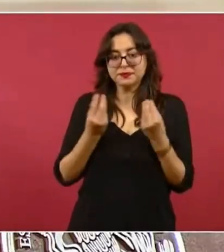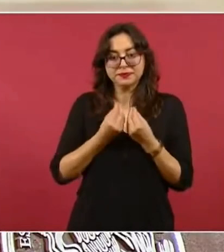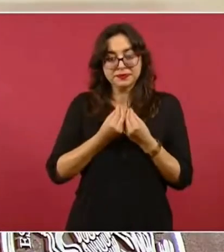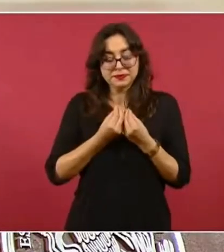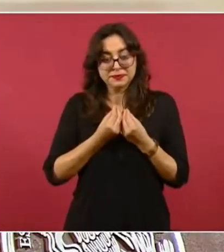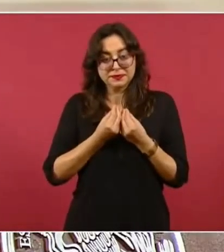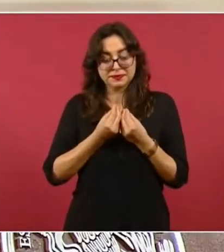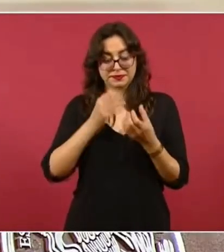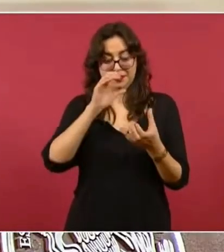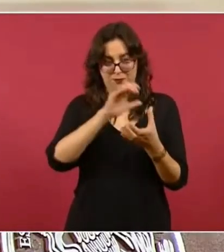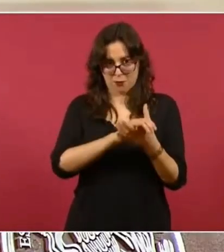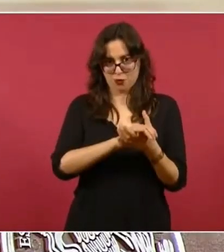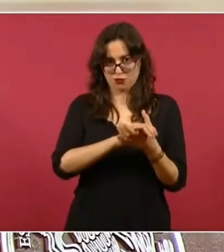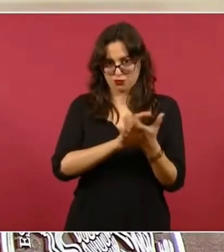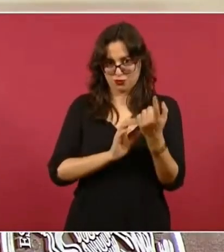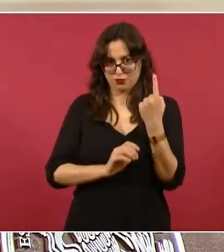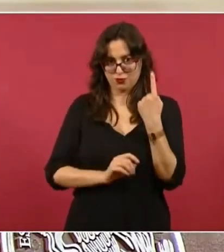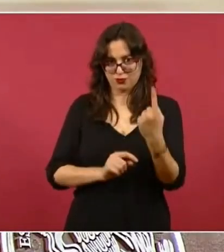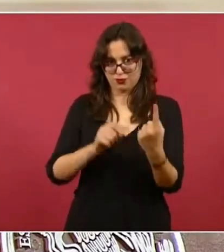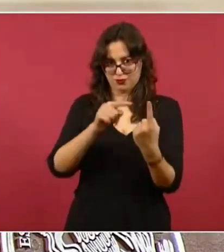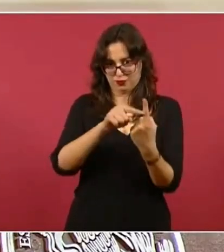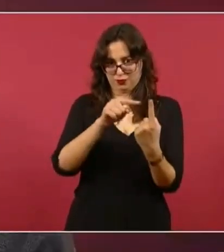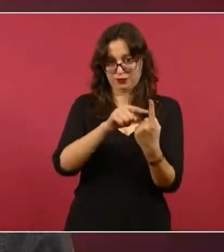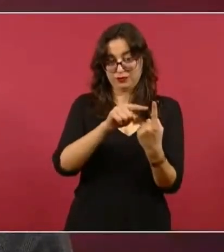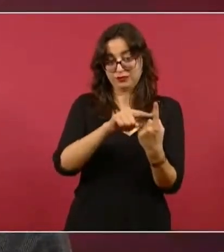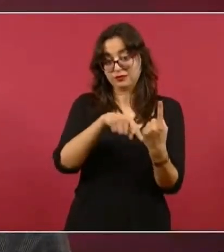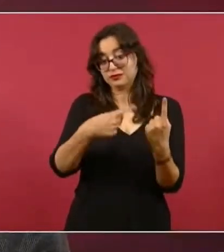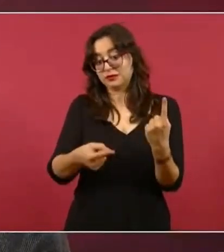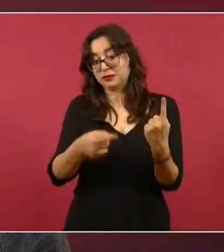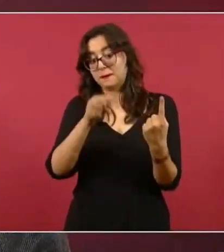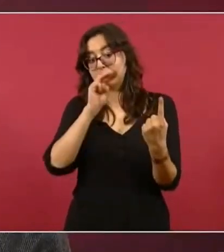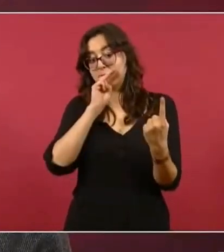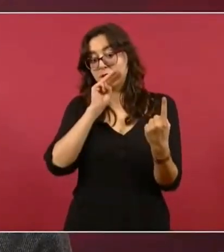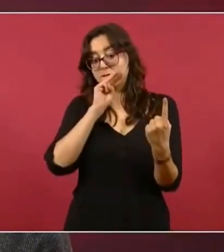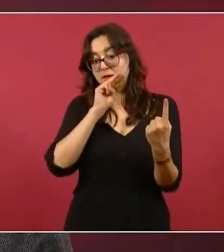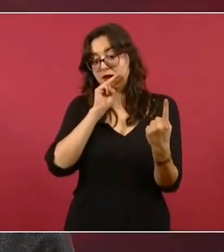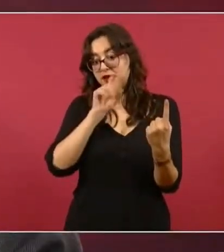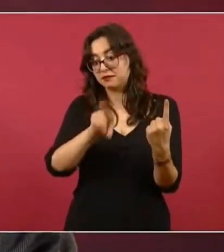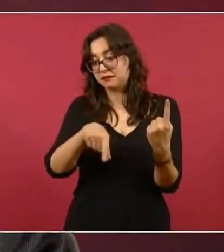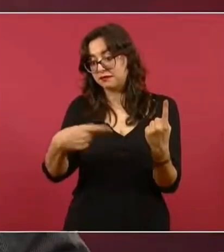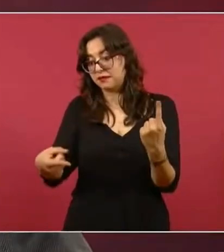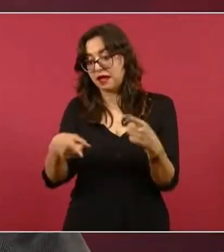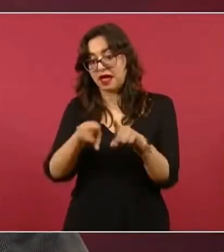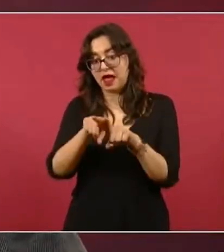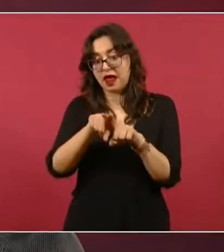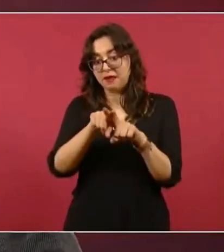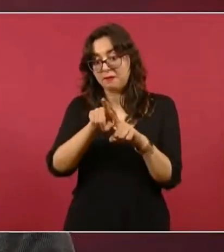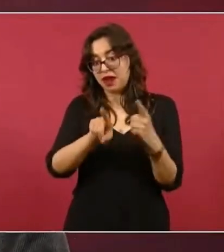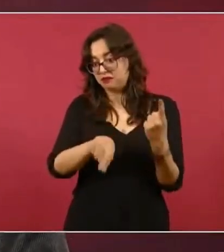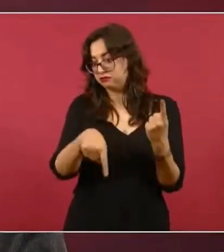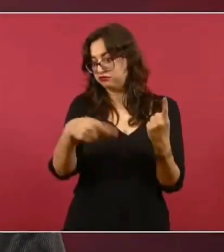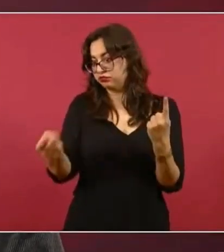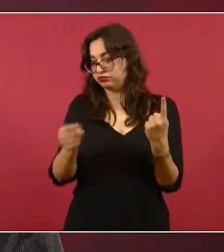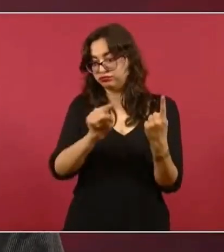a la mamá del funcionario, a los hermanos, para que no quedara nadie,